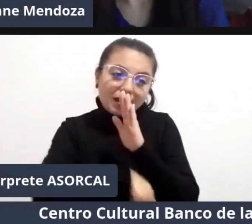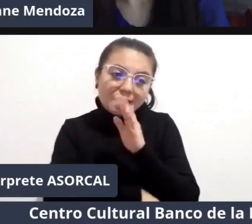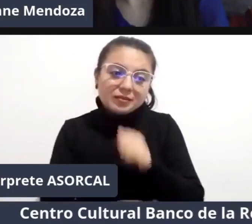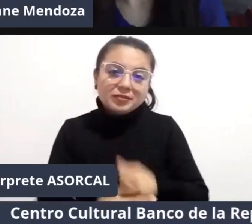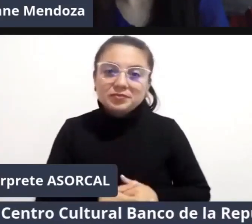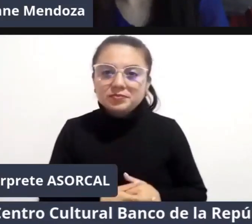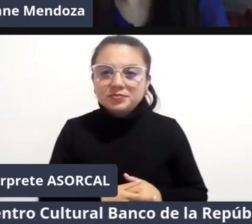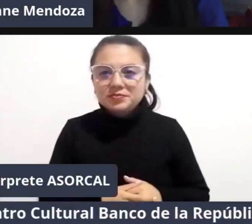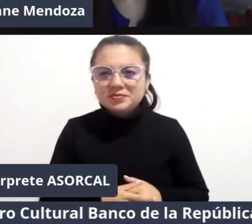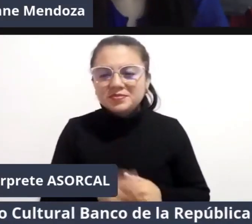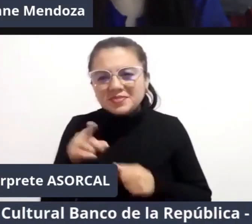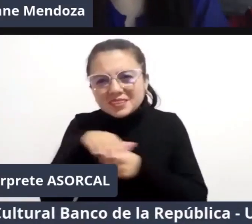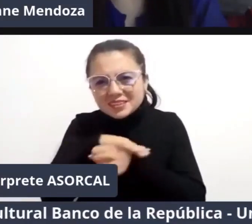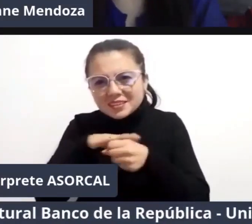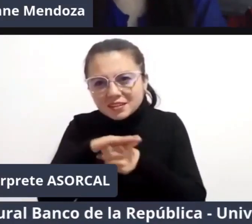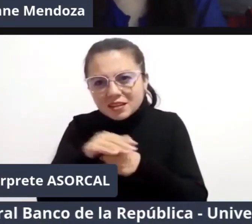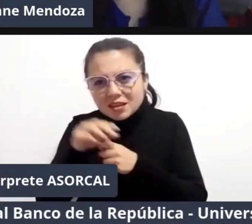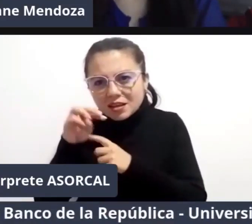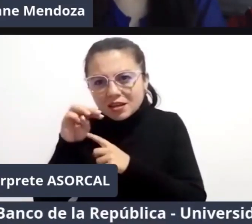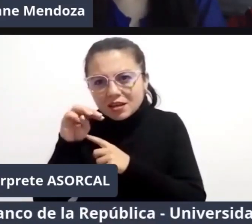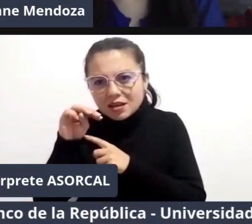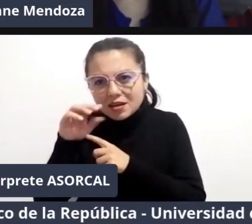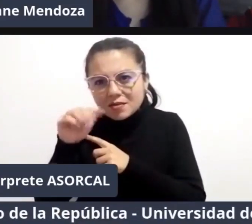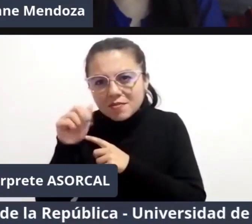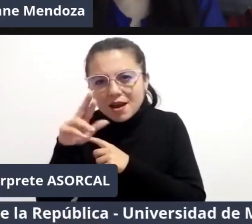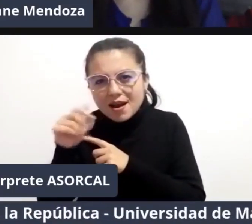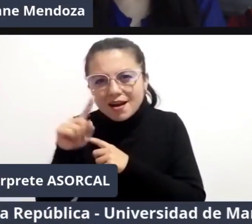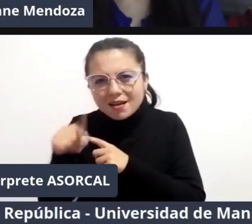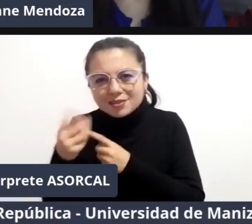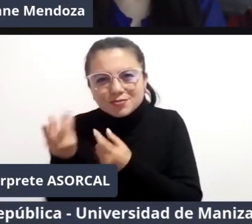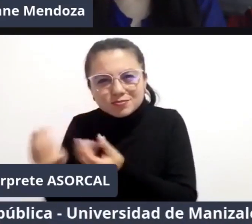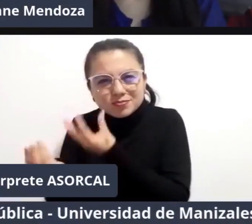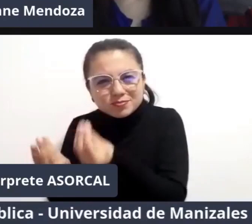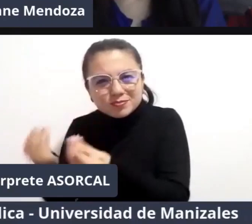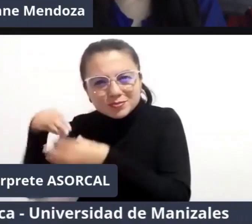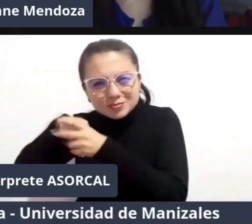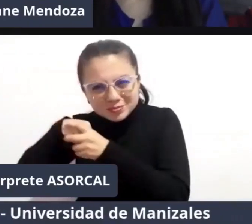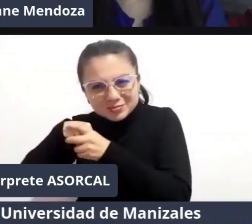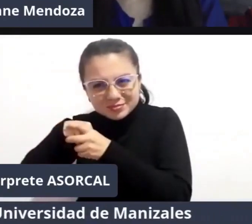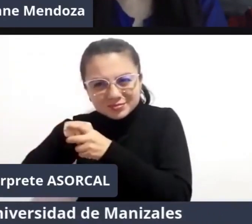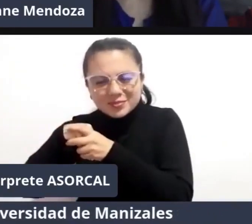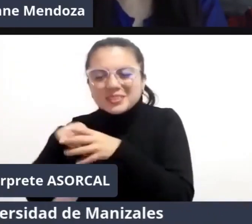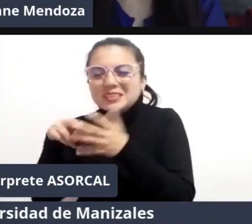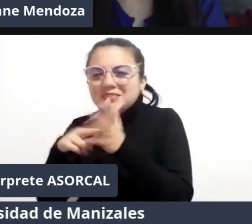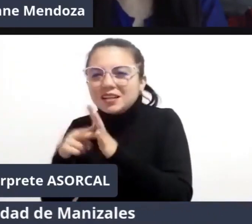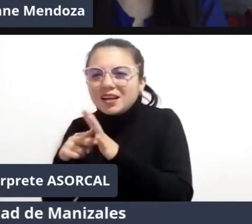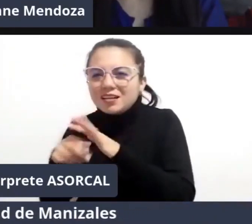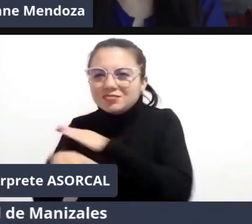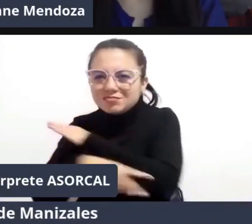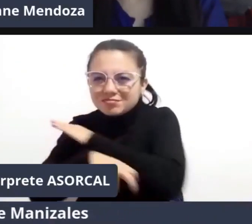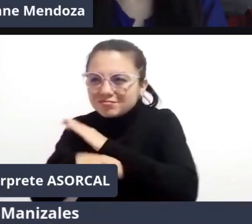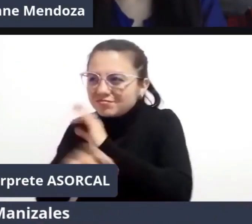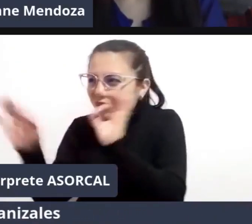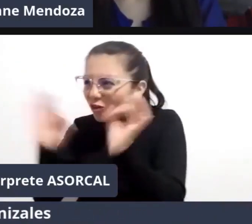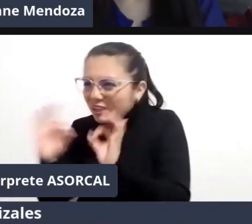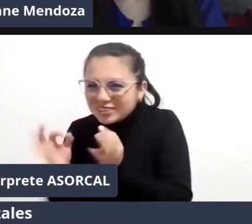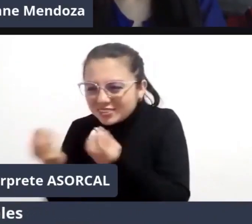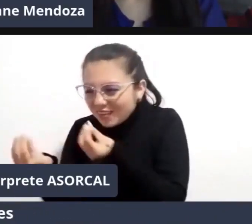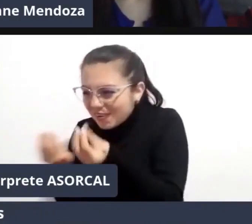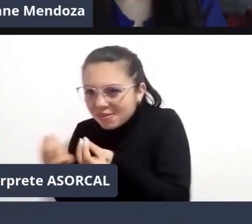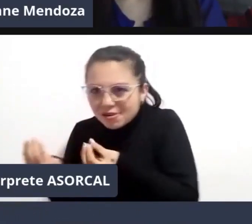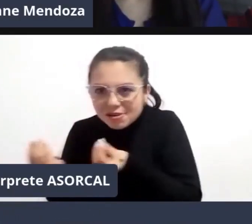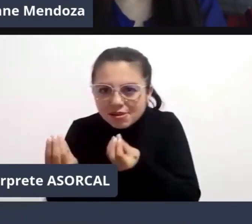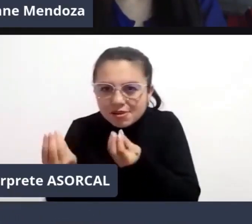o la delincuencia organizada, últimamente tendemos aquí a llamarlo las pandillas, es un